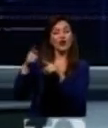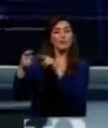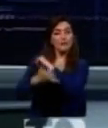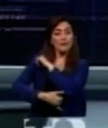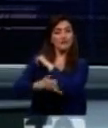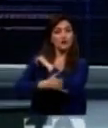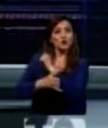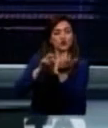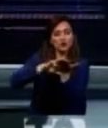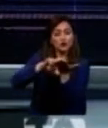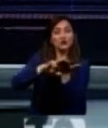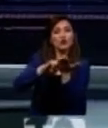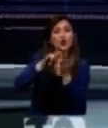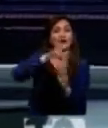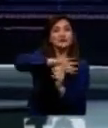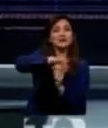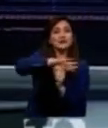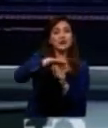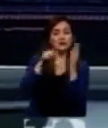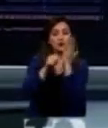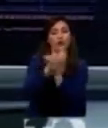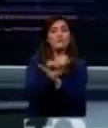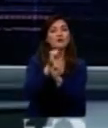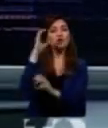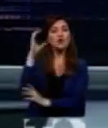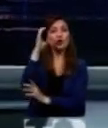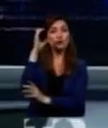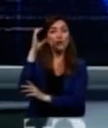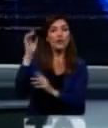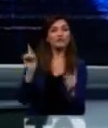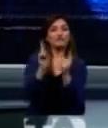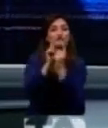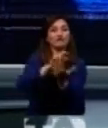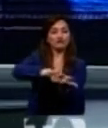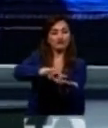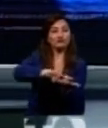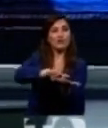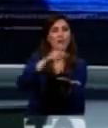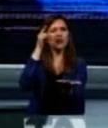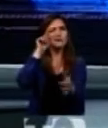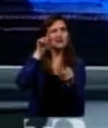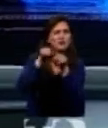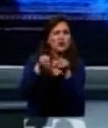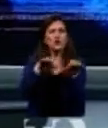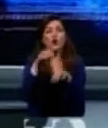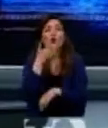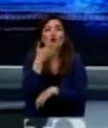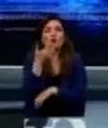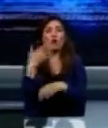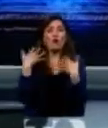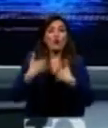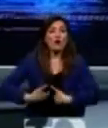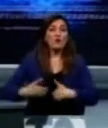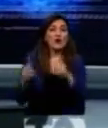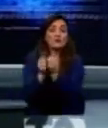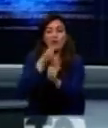y el ministro de Defensa de Colombia para acordar acciones por la situación en la frontera norte. Aseguran que la recuperación de los cuerpos del